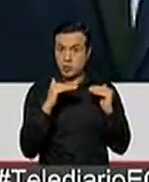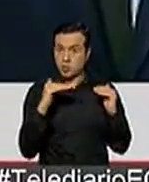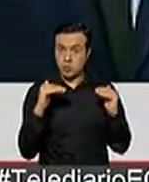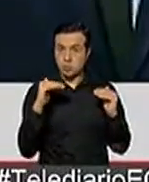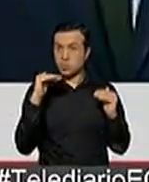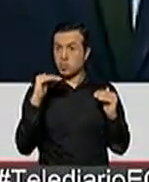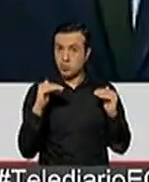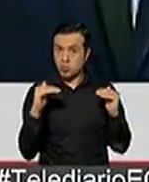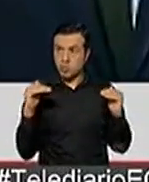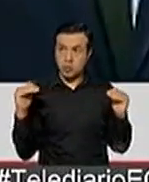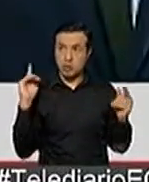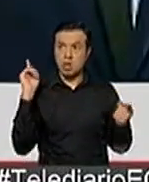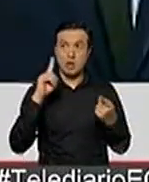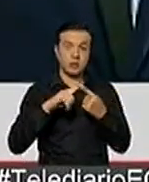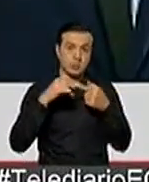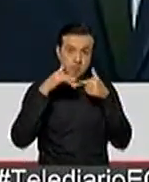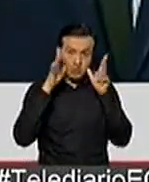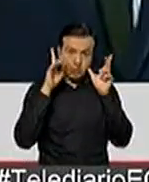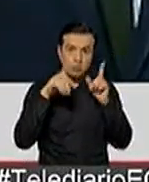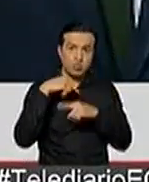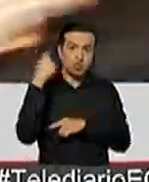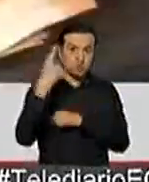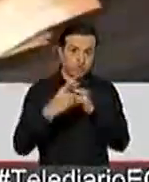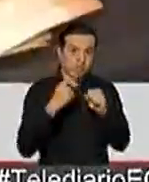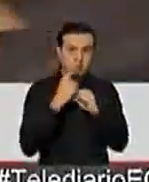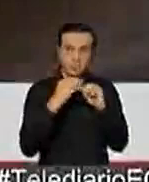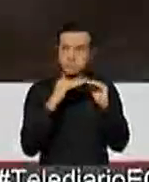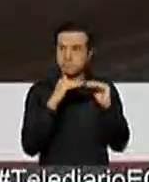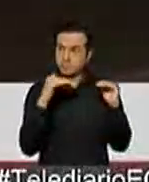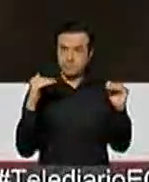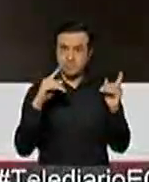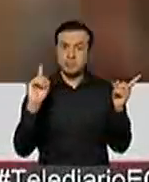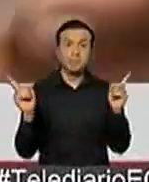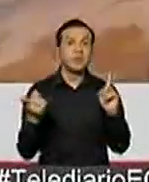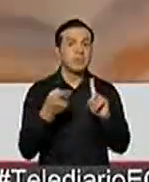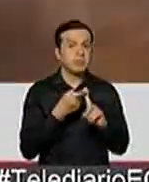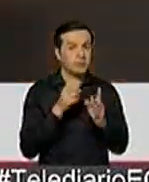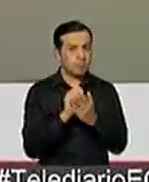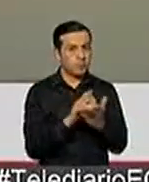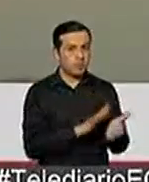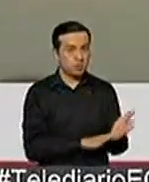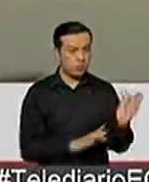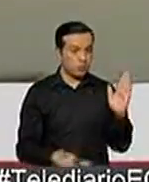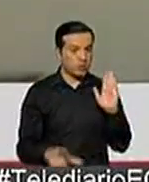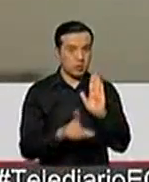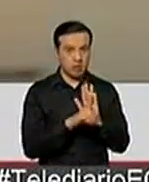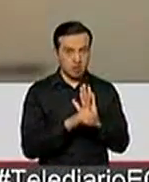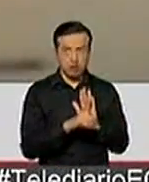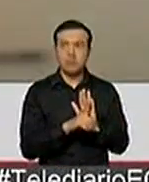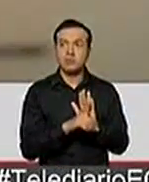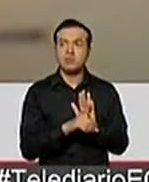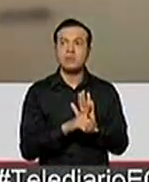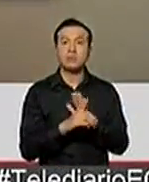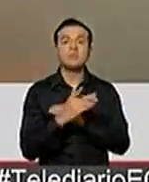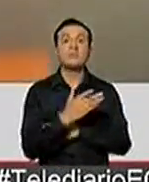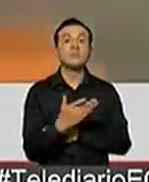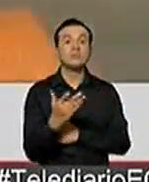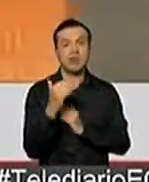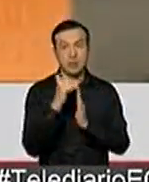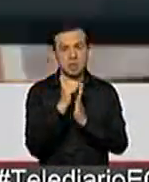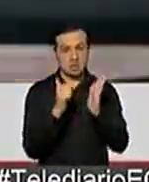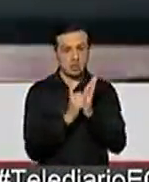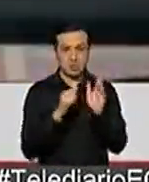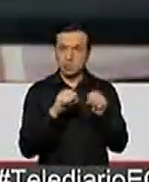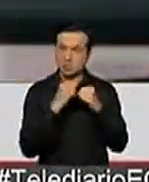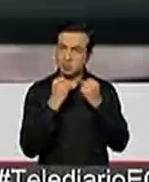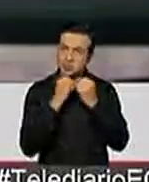inalterado hasta diciembre del próximo año. Este es el primero de los proyectos de ley y son parte de la denominada Agenda